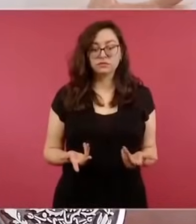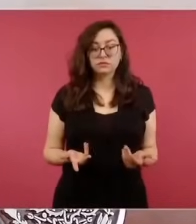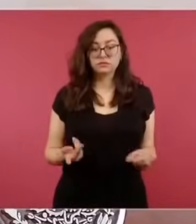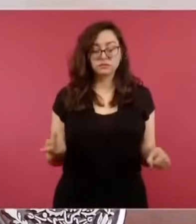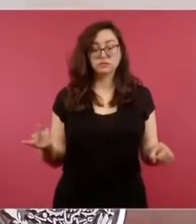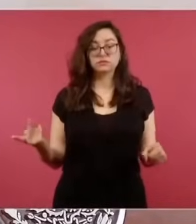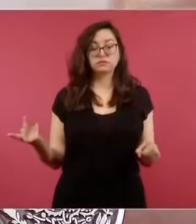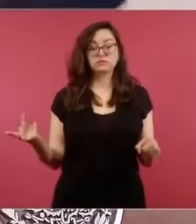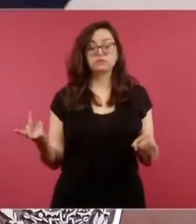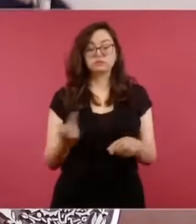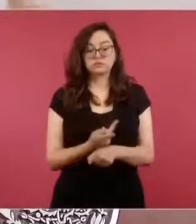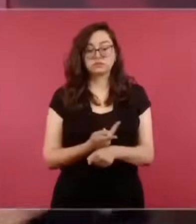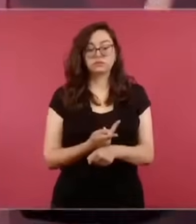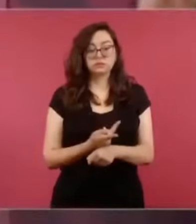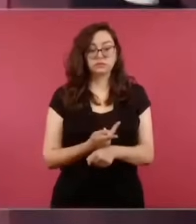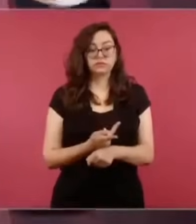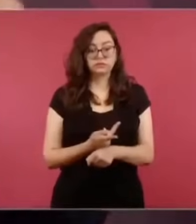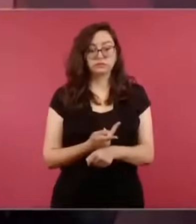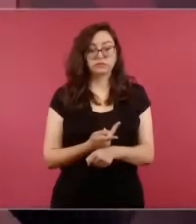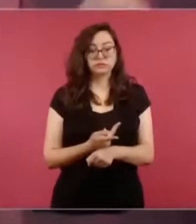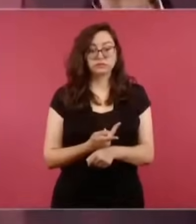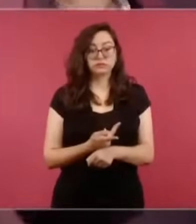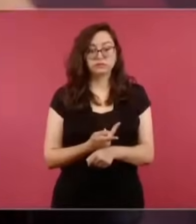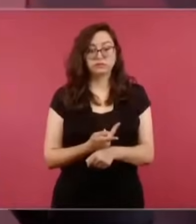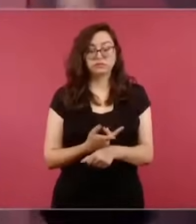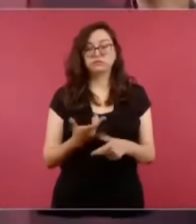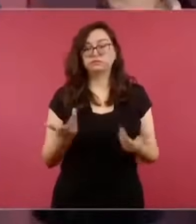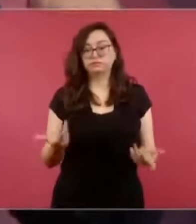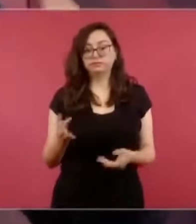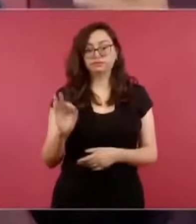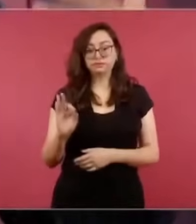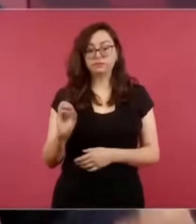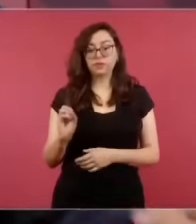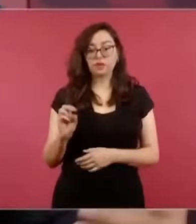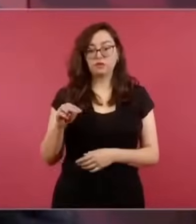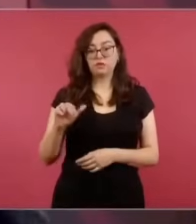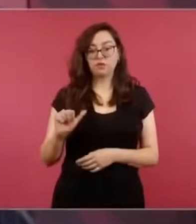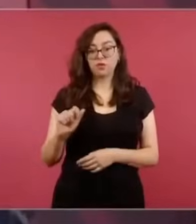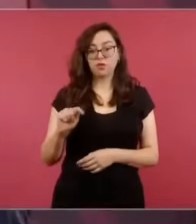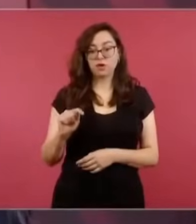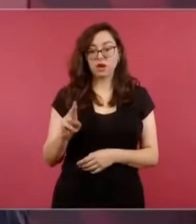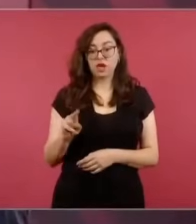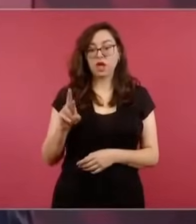Fonatur precisamente para que no se robaran